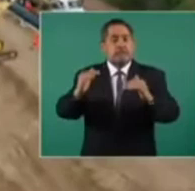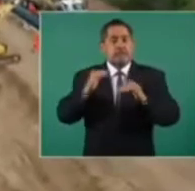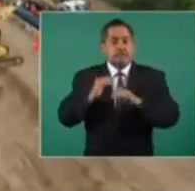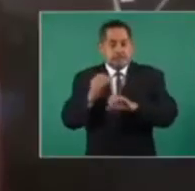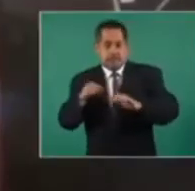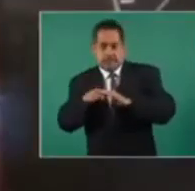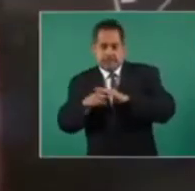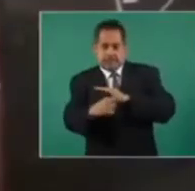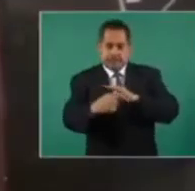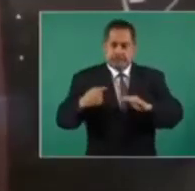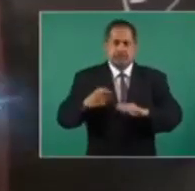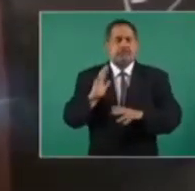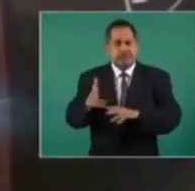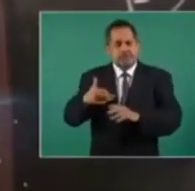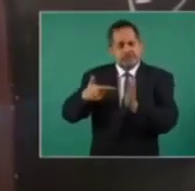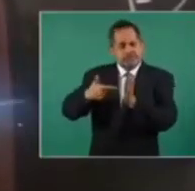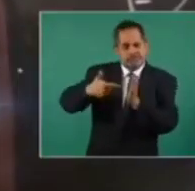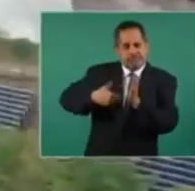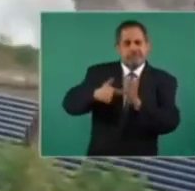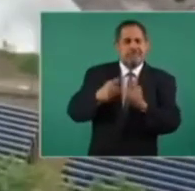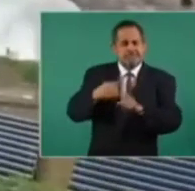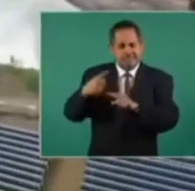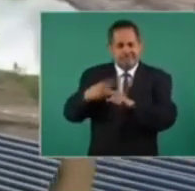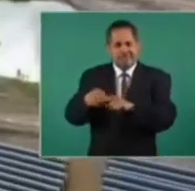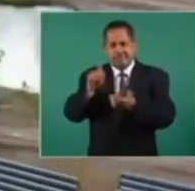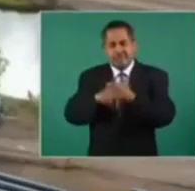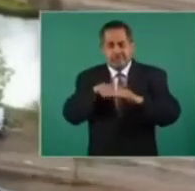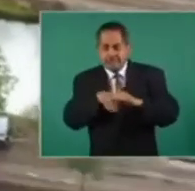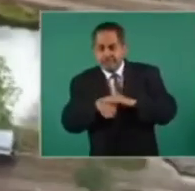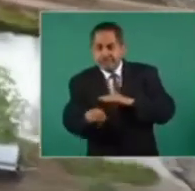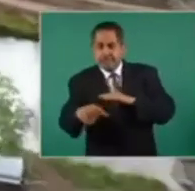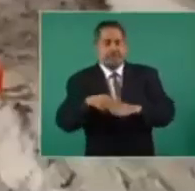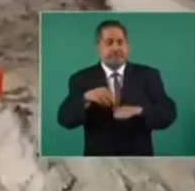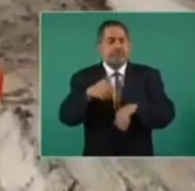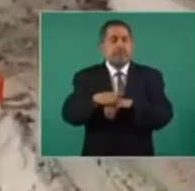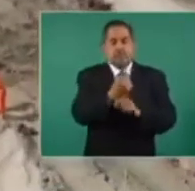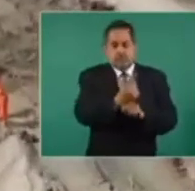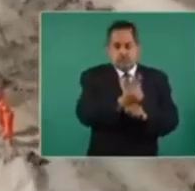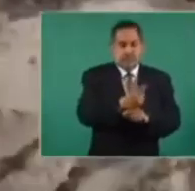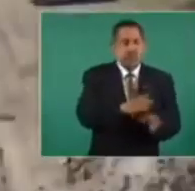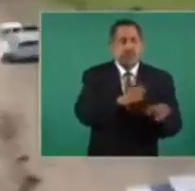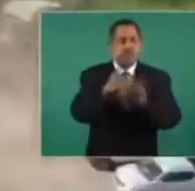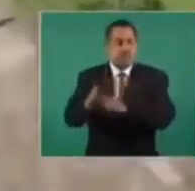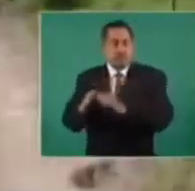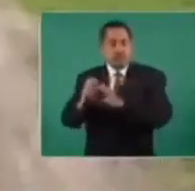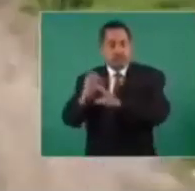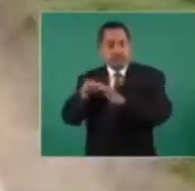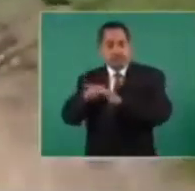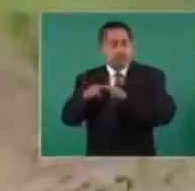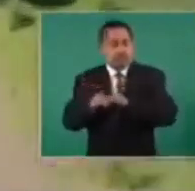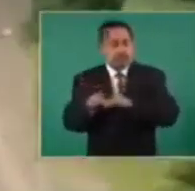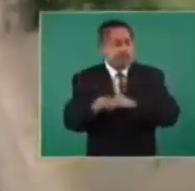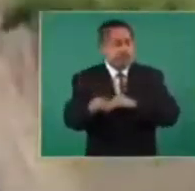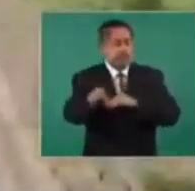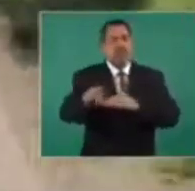llevó a cabo la aplicación de soldadura en tubería de acueducto en la pera de lanzamiento número 1, y en el gasoducto continúa el avance en la instalación